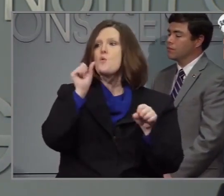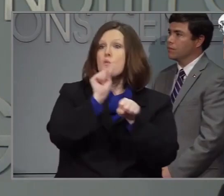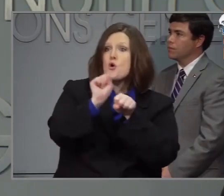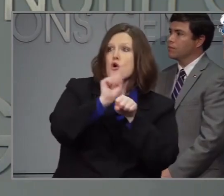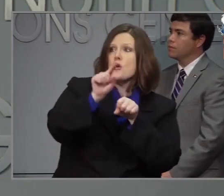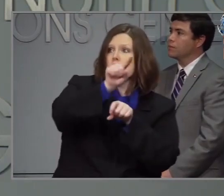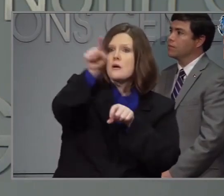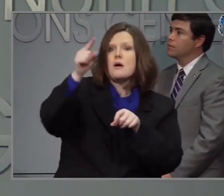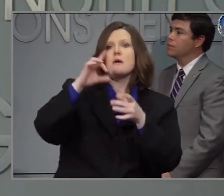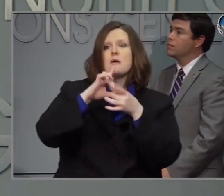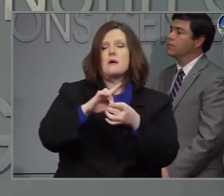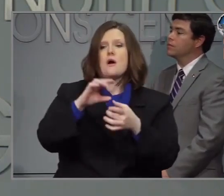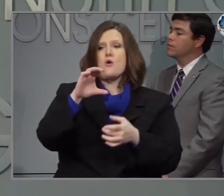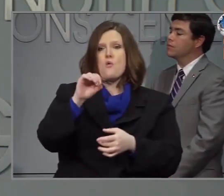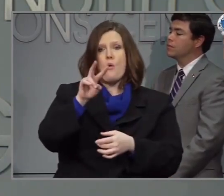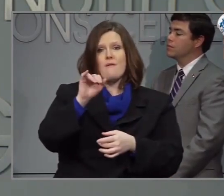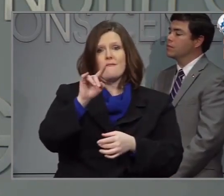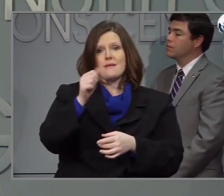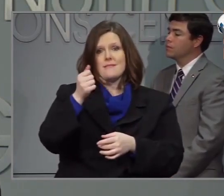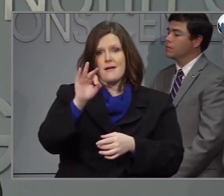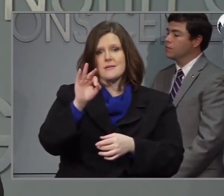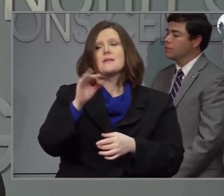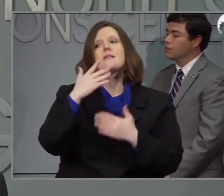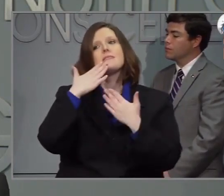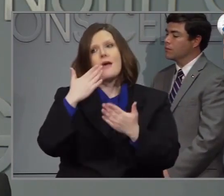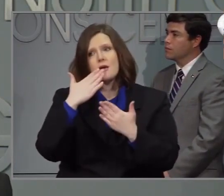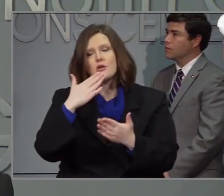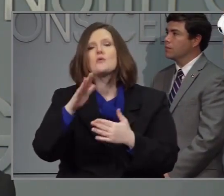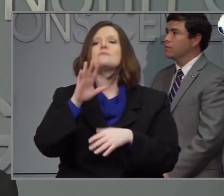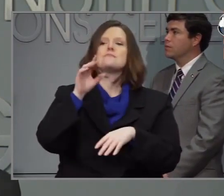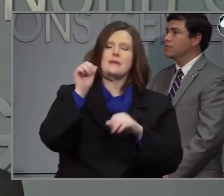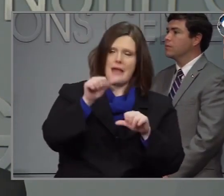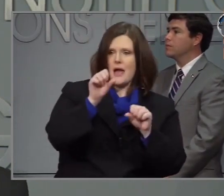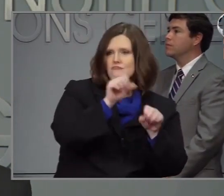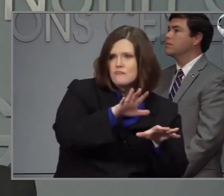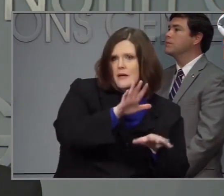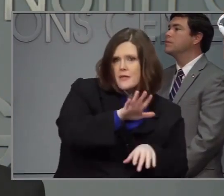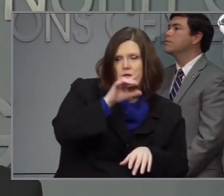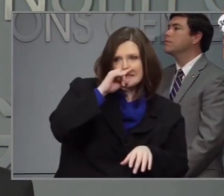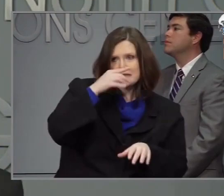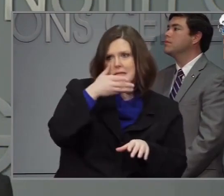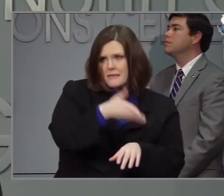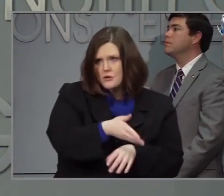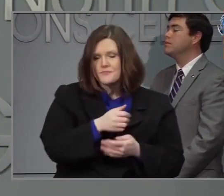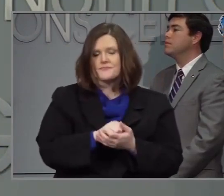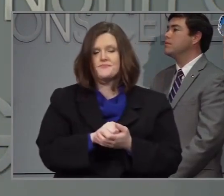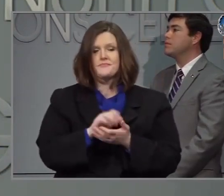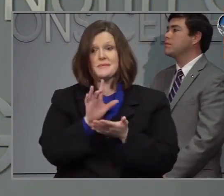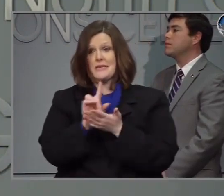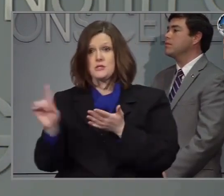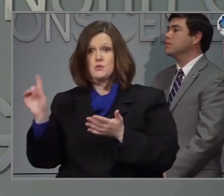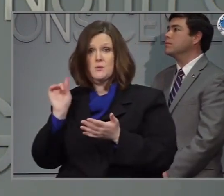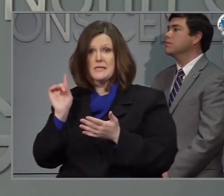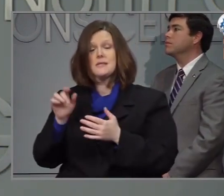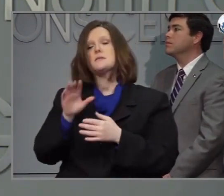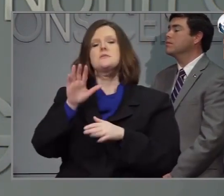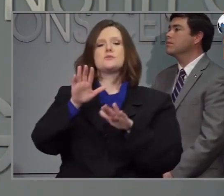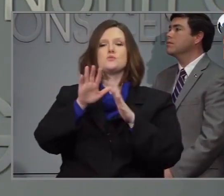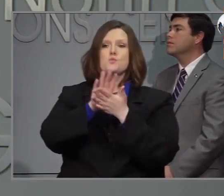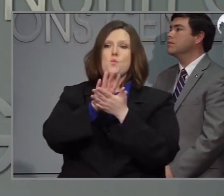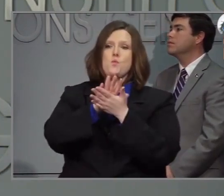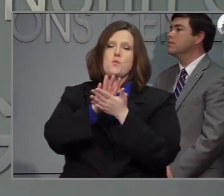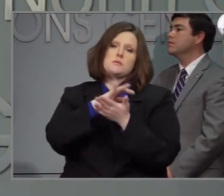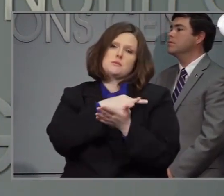aquellos que estén trabajando en el área de médica laden en las primeras filas entonces